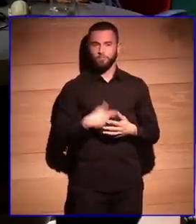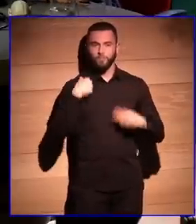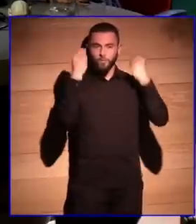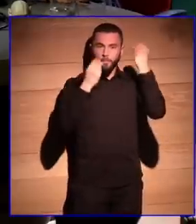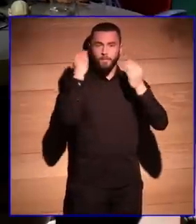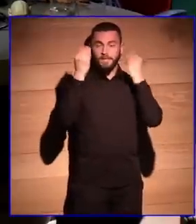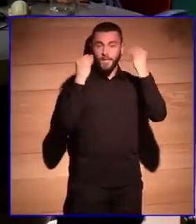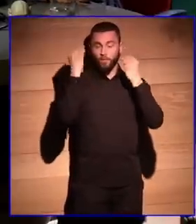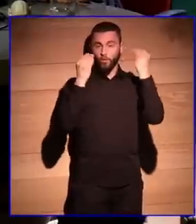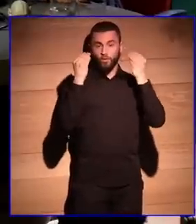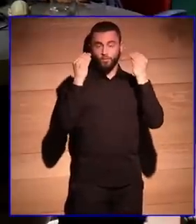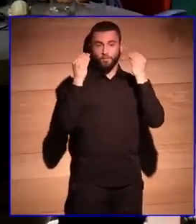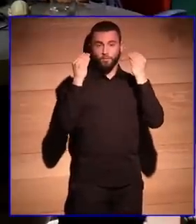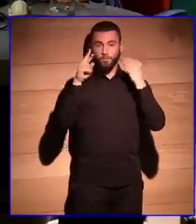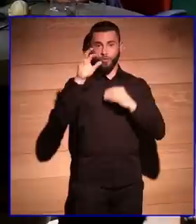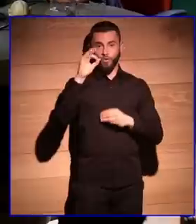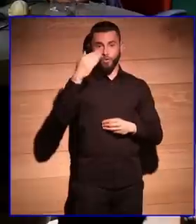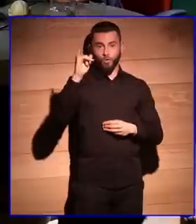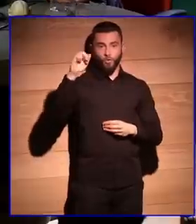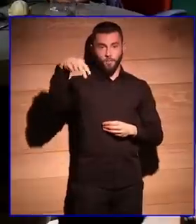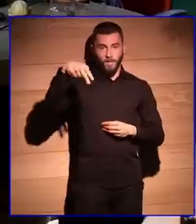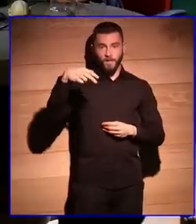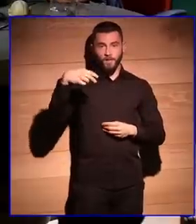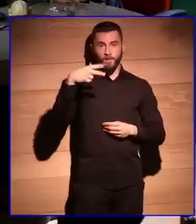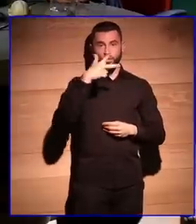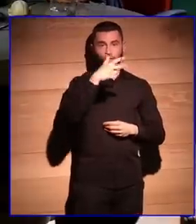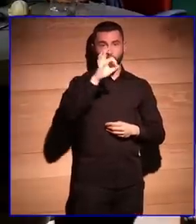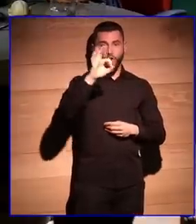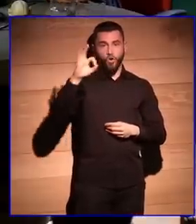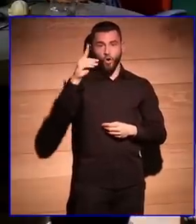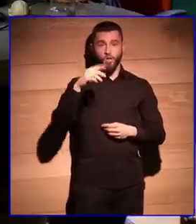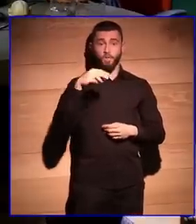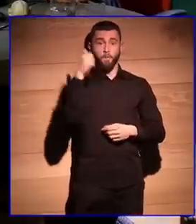pensando en Robin Hood, la película de Kevin Costner.